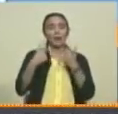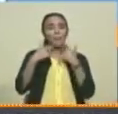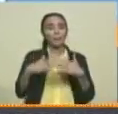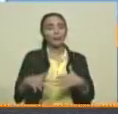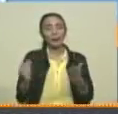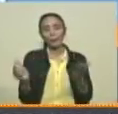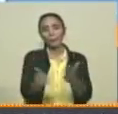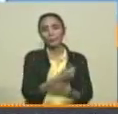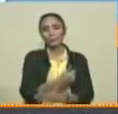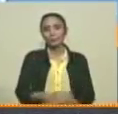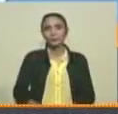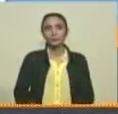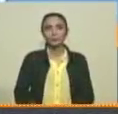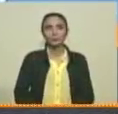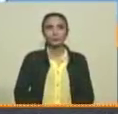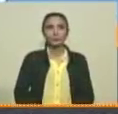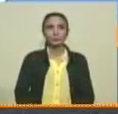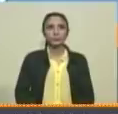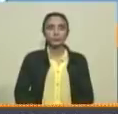por primera vez